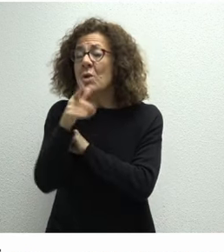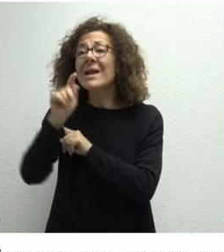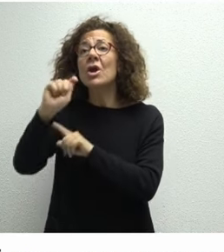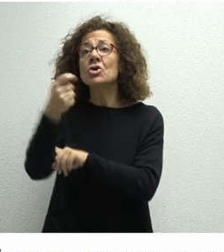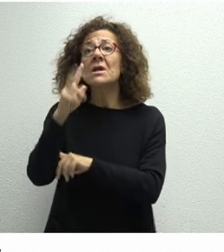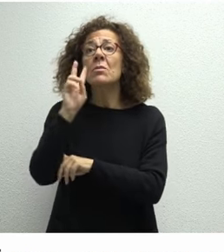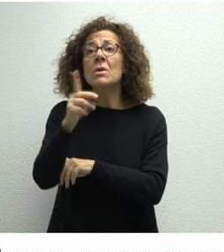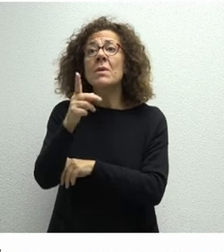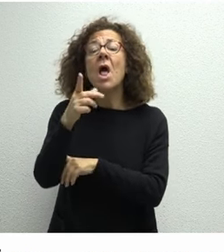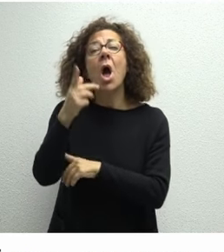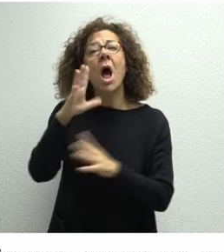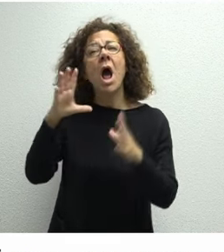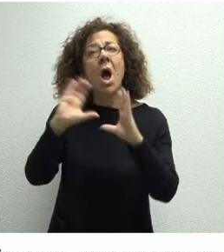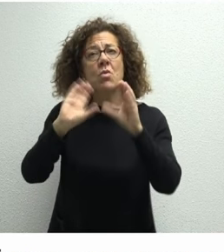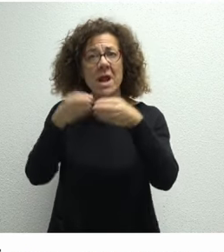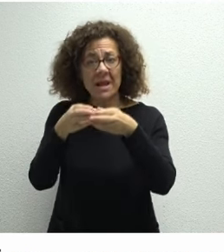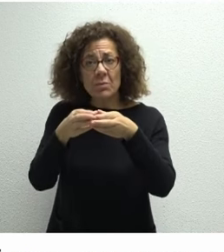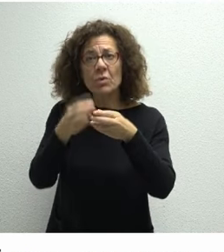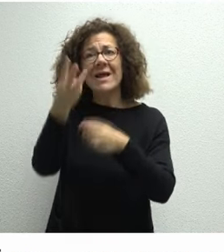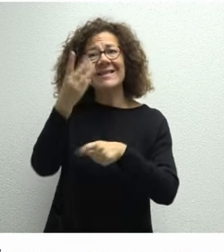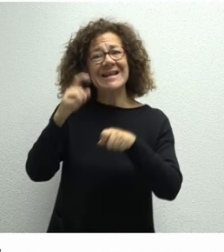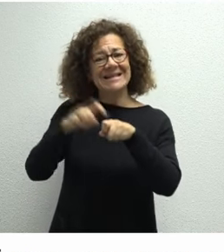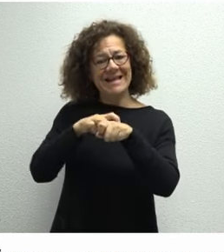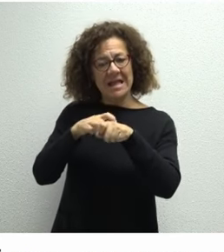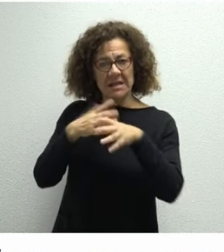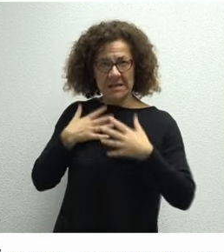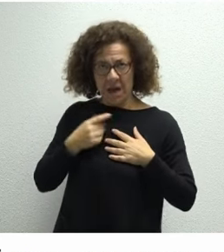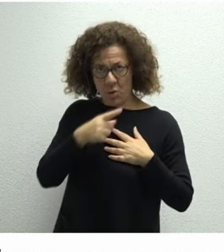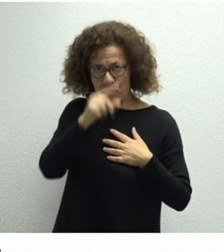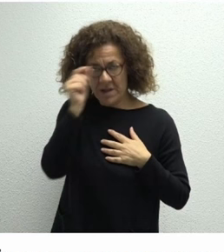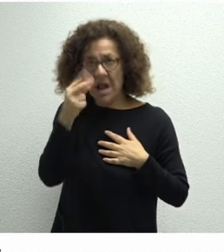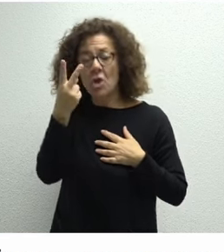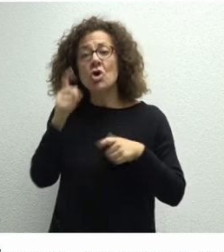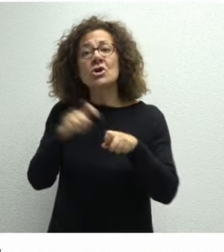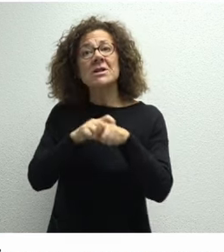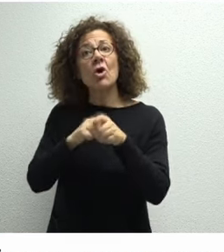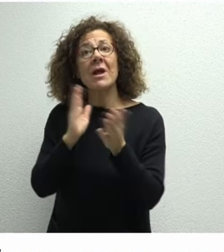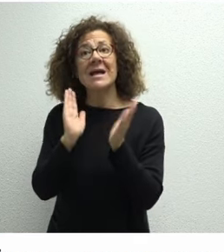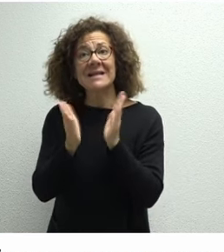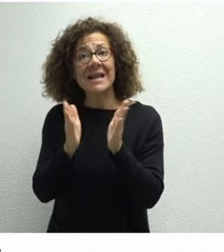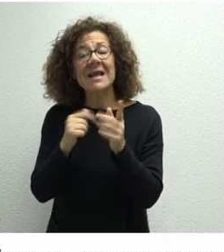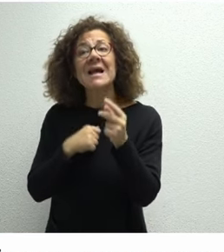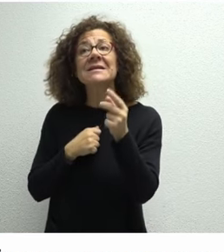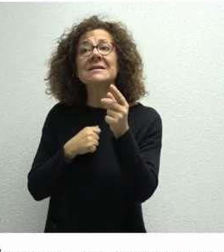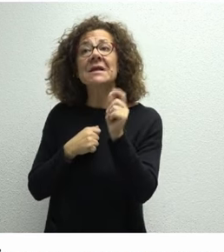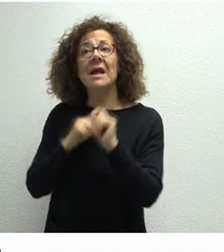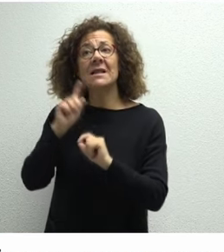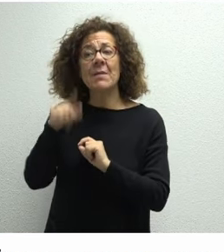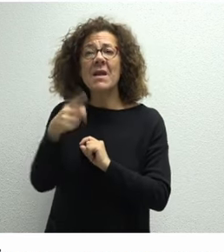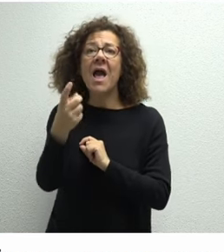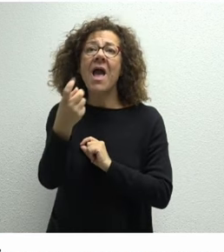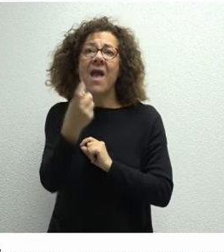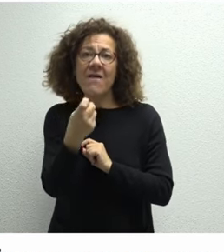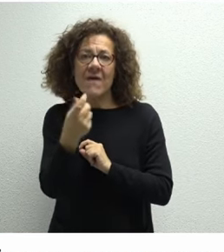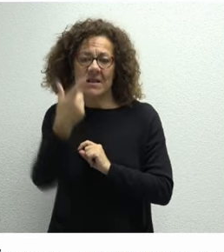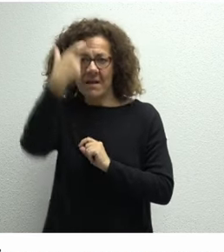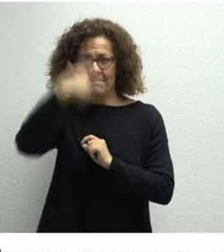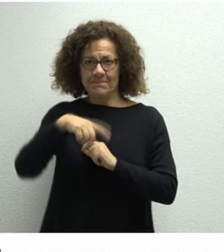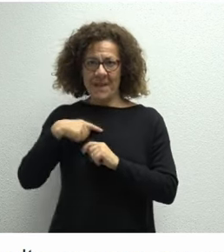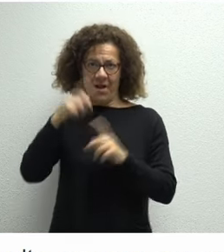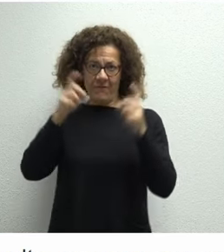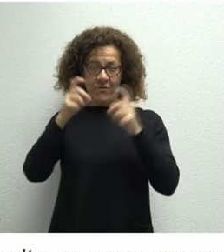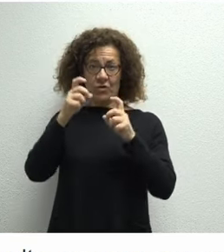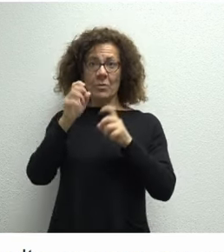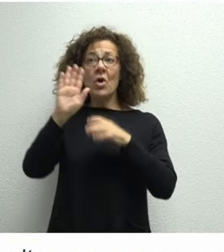a todo un equipo de Salud Mental formado por tres psiquiatras eh dos psicólogas clínicas y bueno eh Hay falta Rafa que se que hace la foto pero